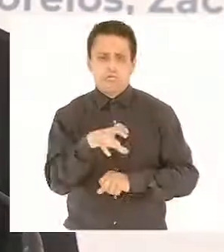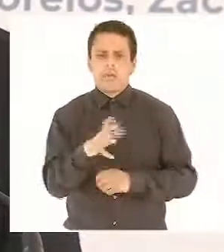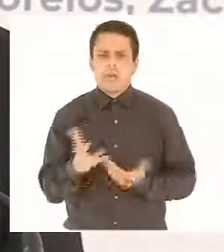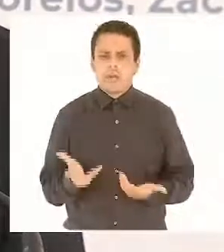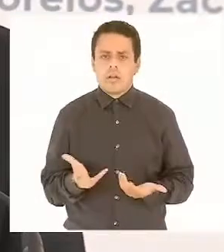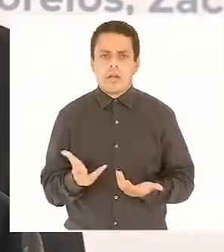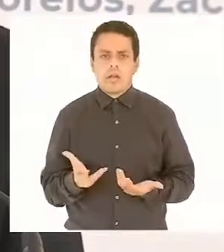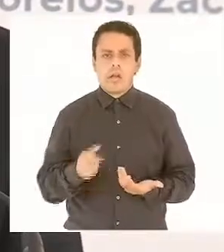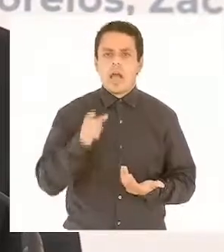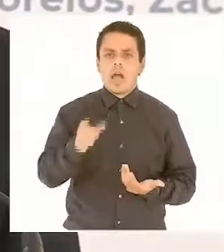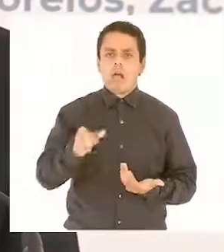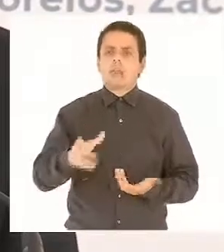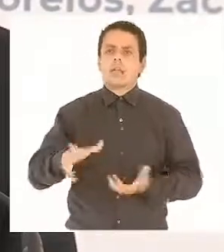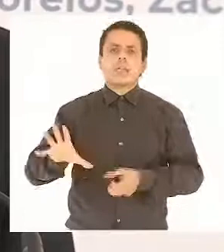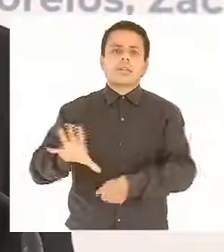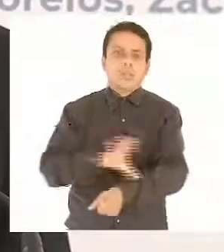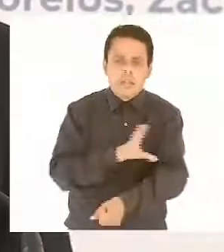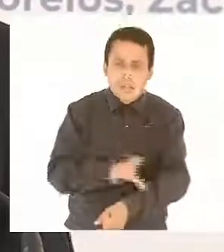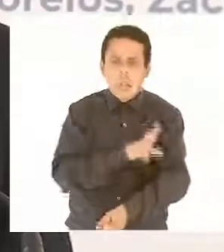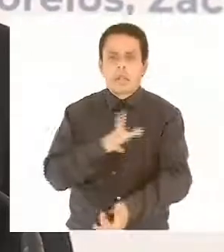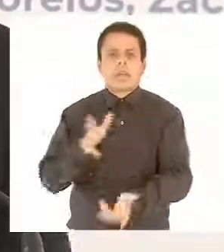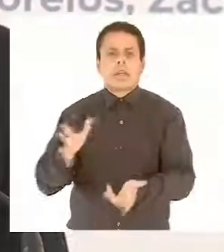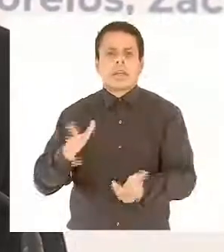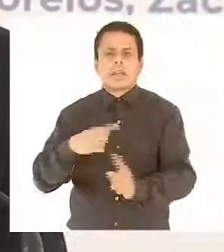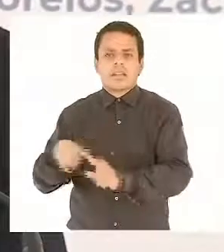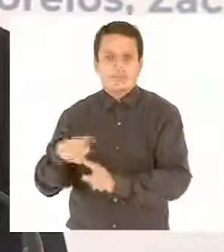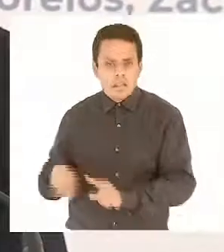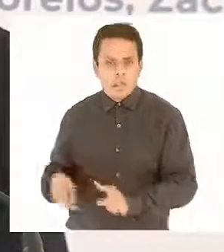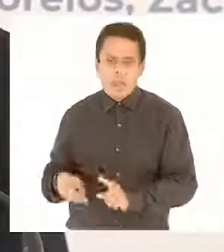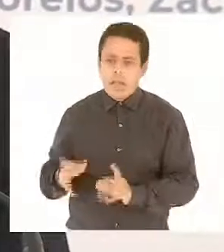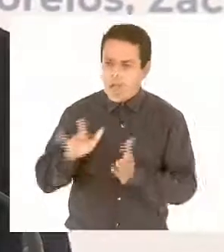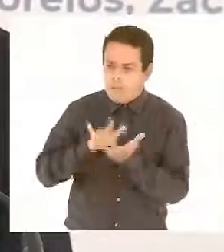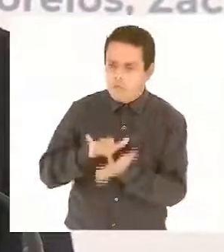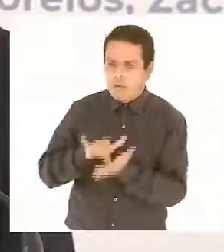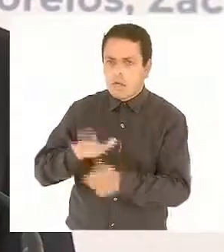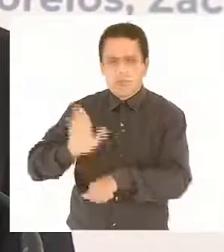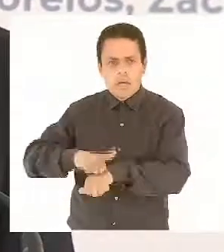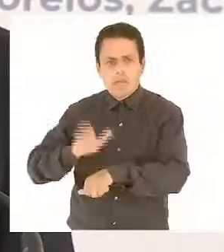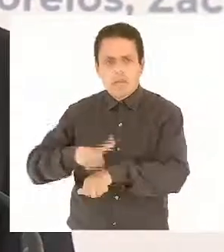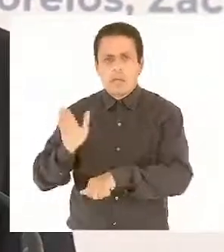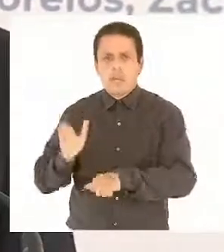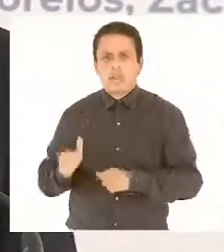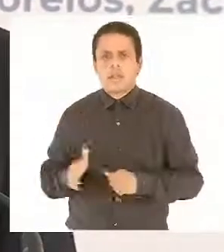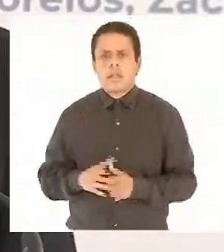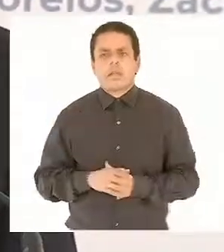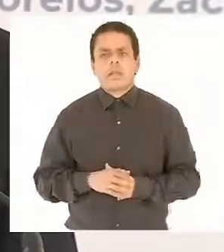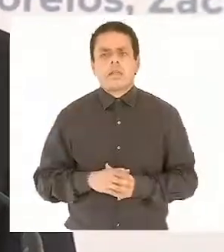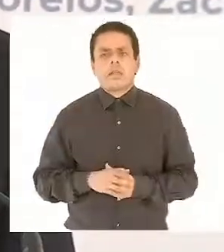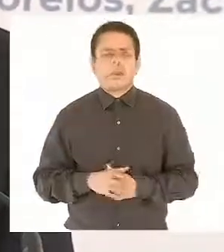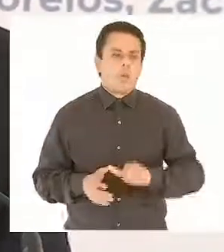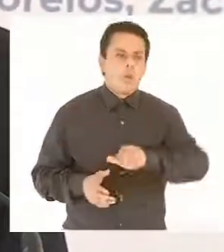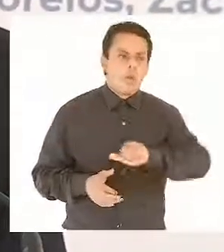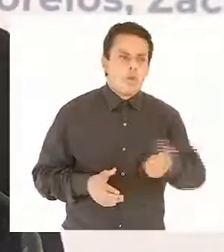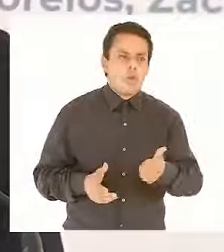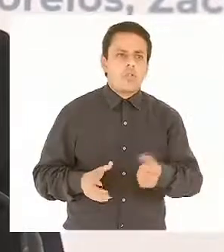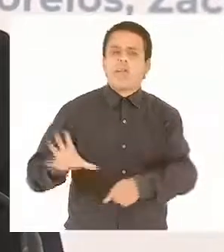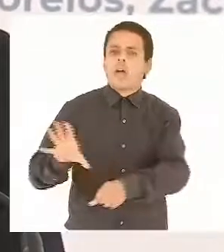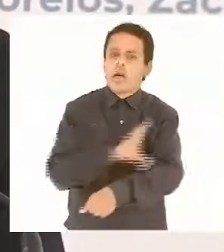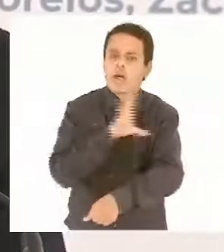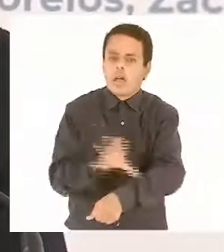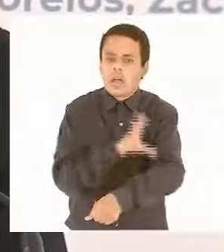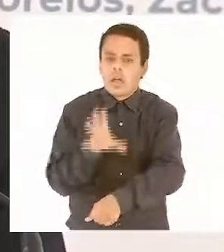energético, ser también autosuficientes en generación de energía